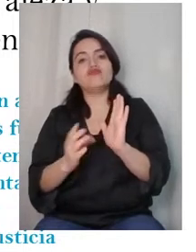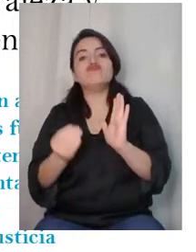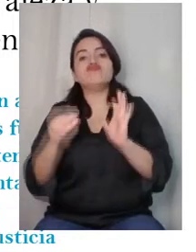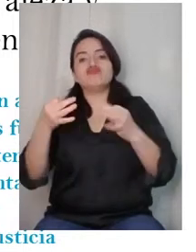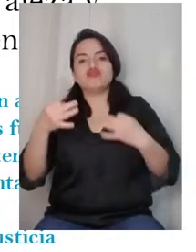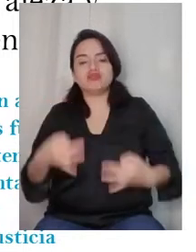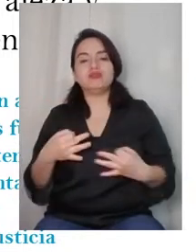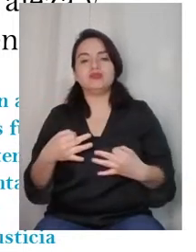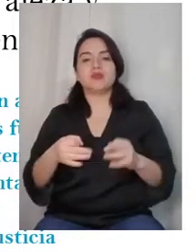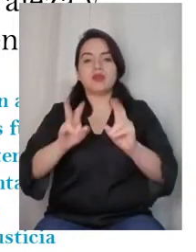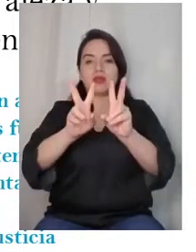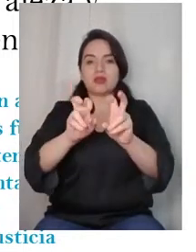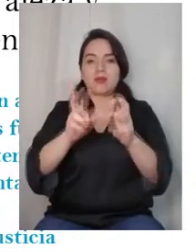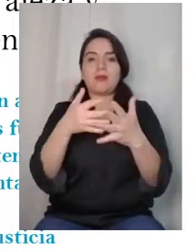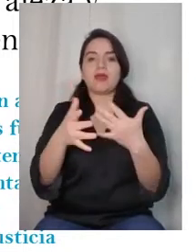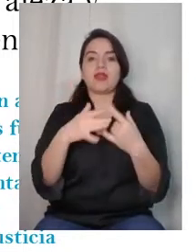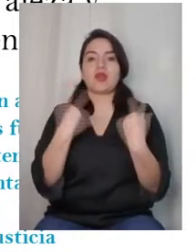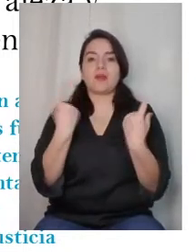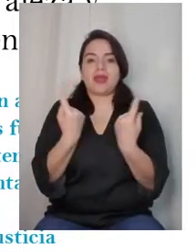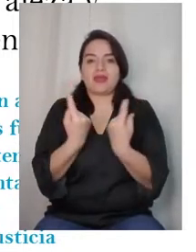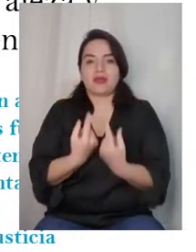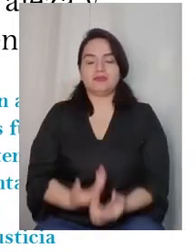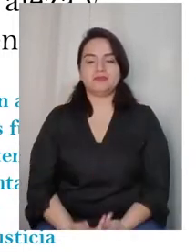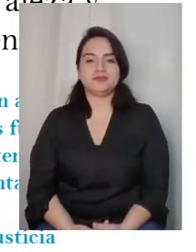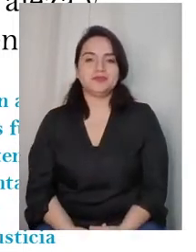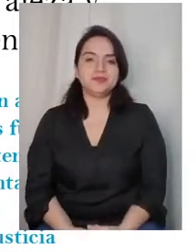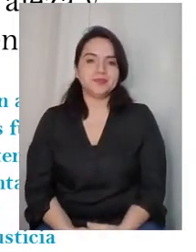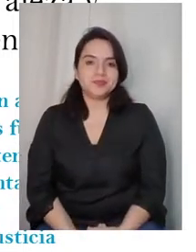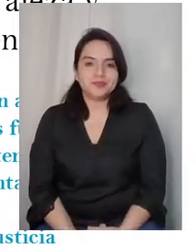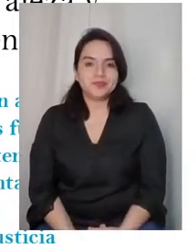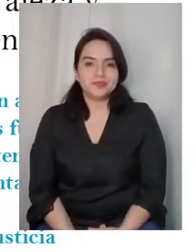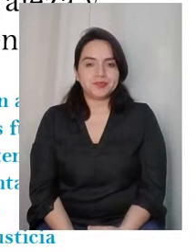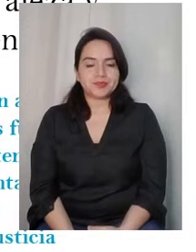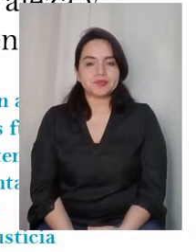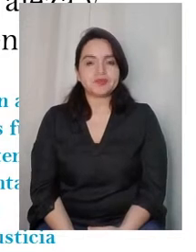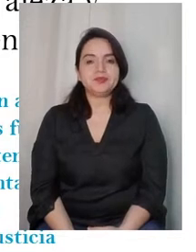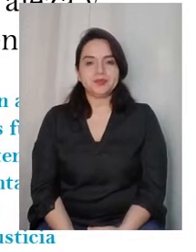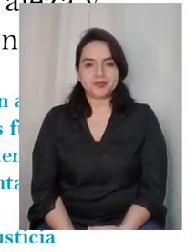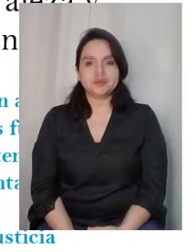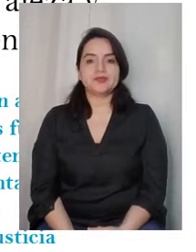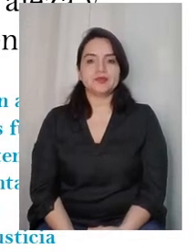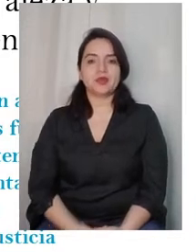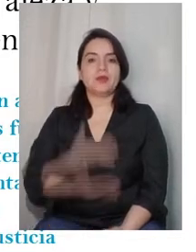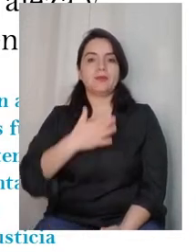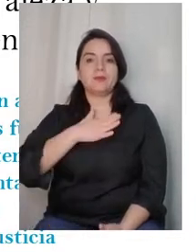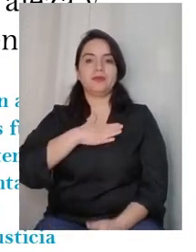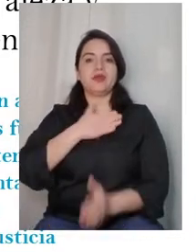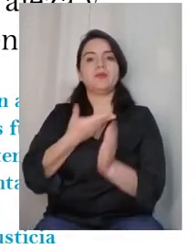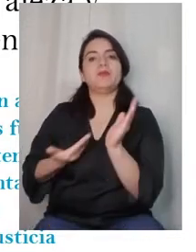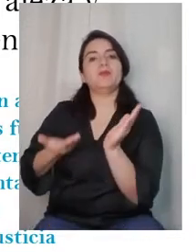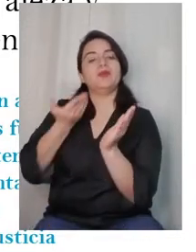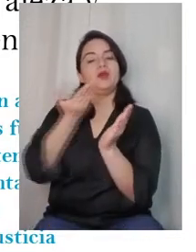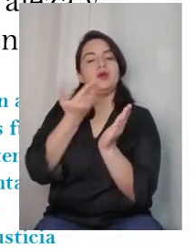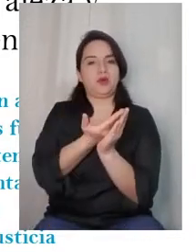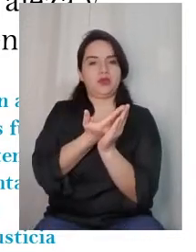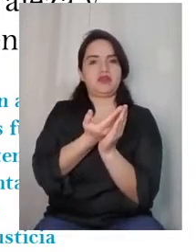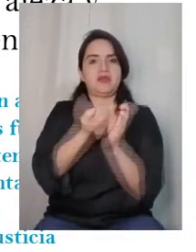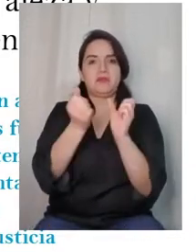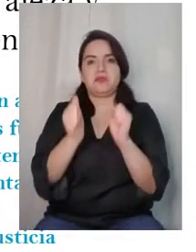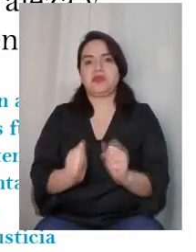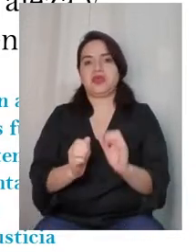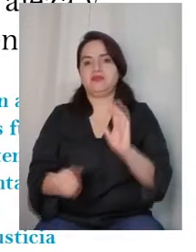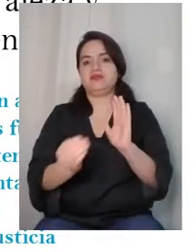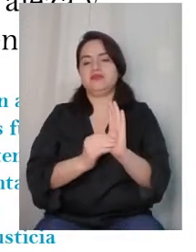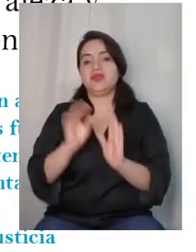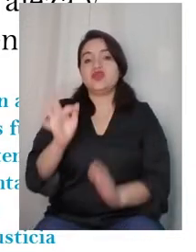medioambiental. Y por eso mi propuesta es que podría haber mención a las generaciones futuras, ¿no es cierto?,